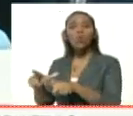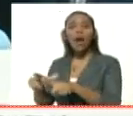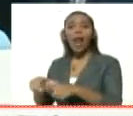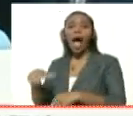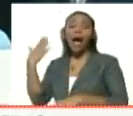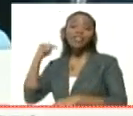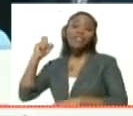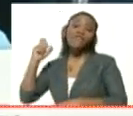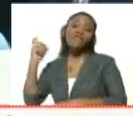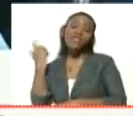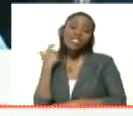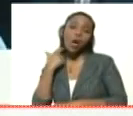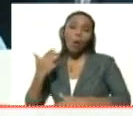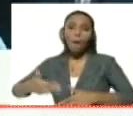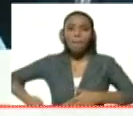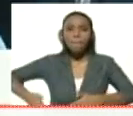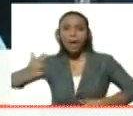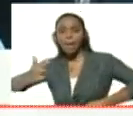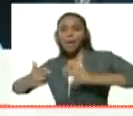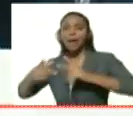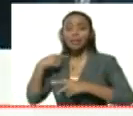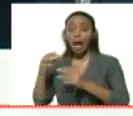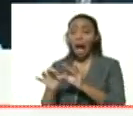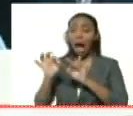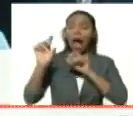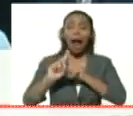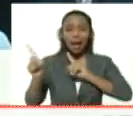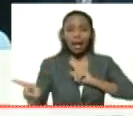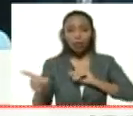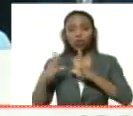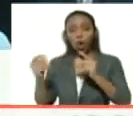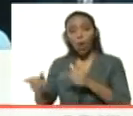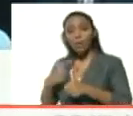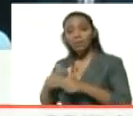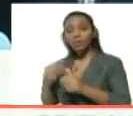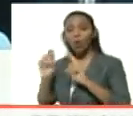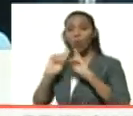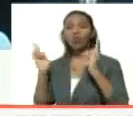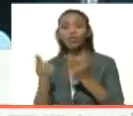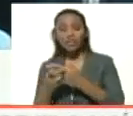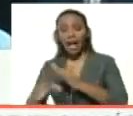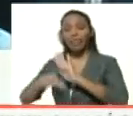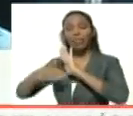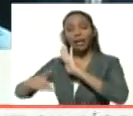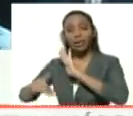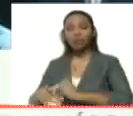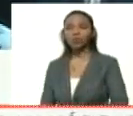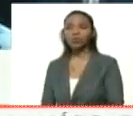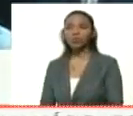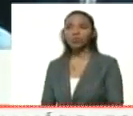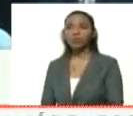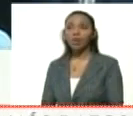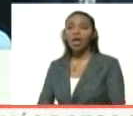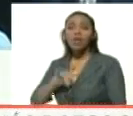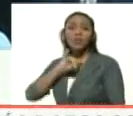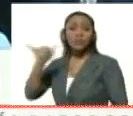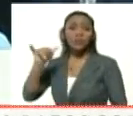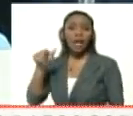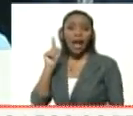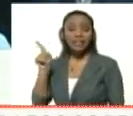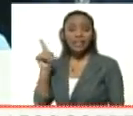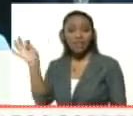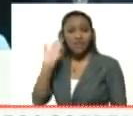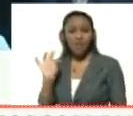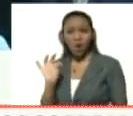de los derechos humanos y alejada de todos los principios universales del derecho. Denunciamos esta